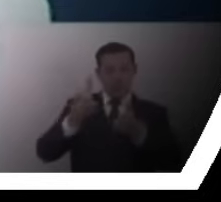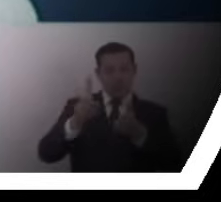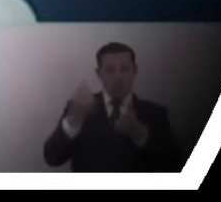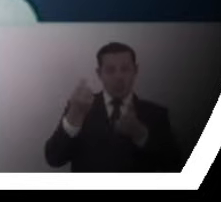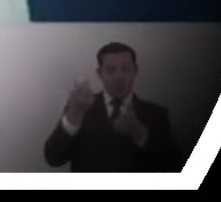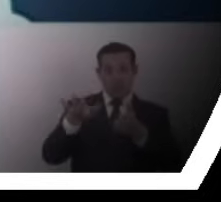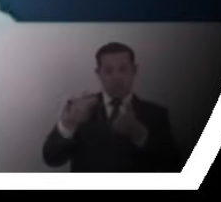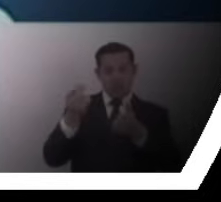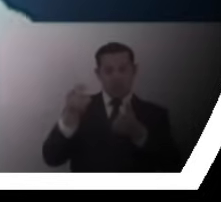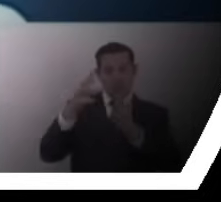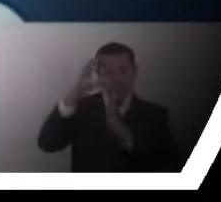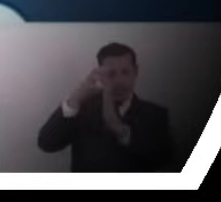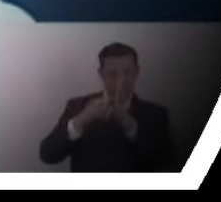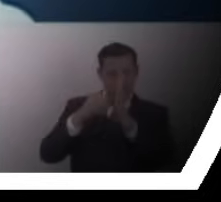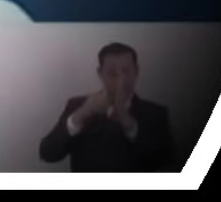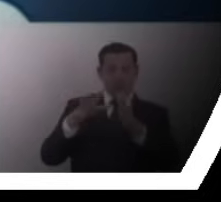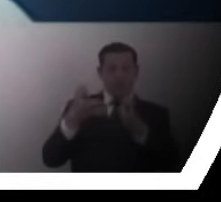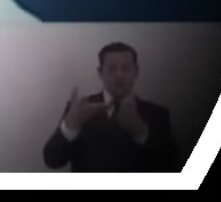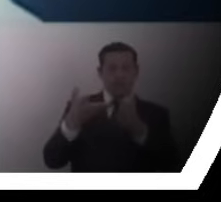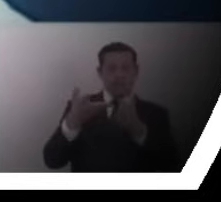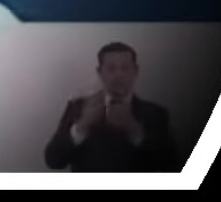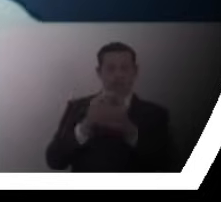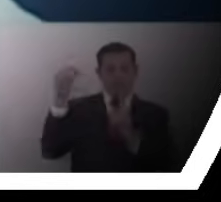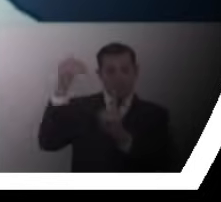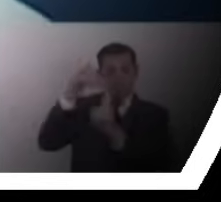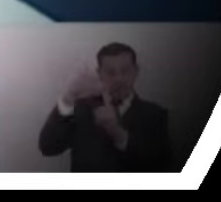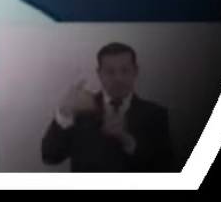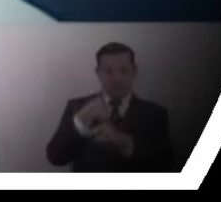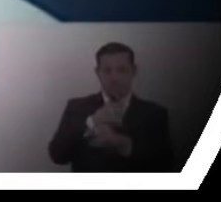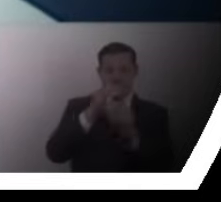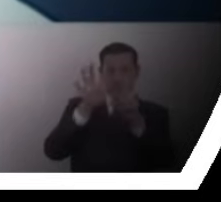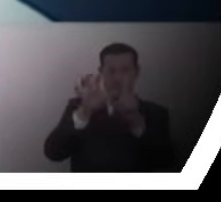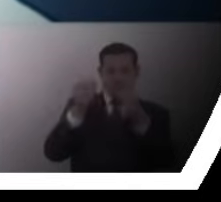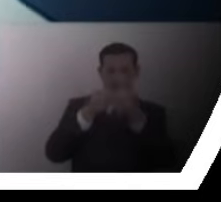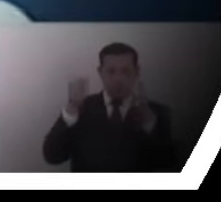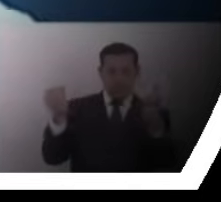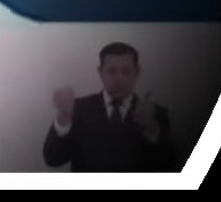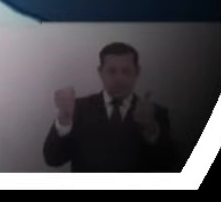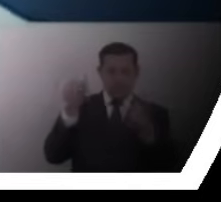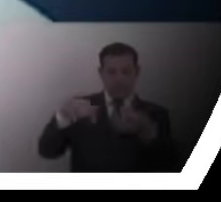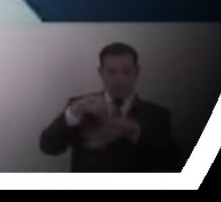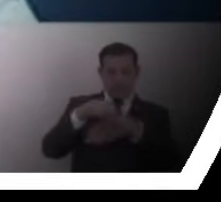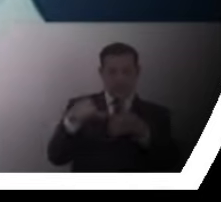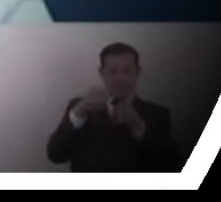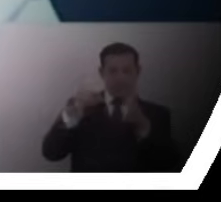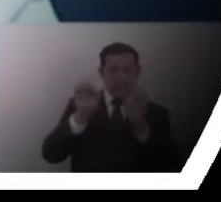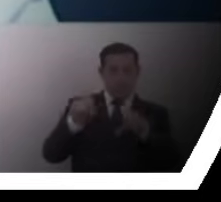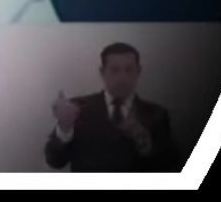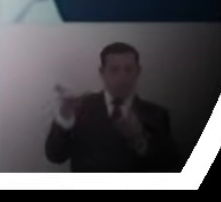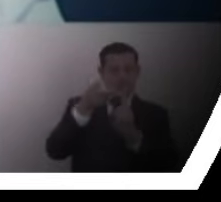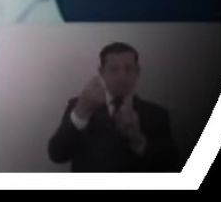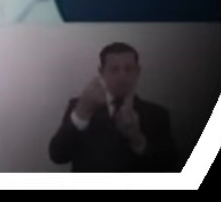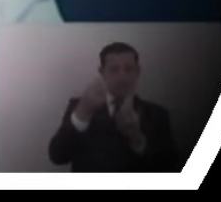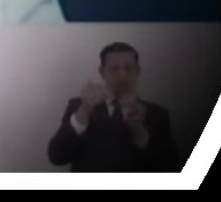ocupa, así como le quitaron a Educación 60 millones, esta Asamblea puede darle